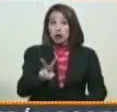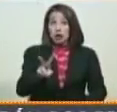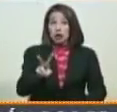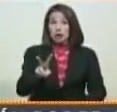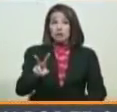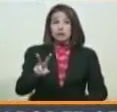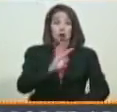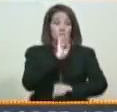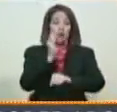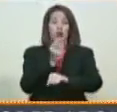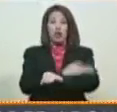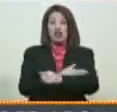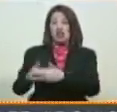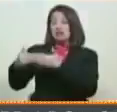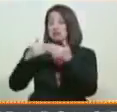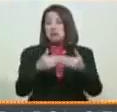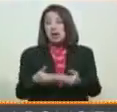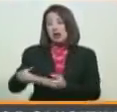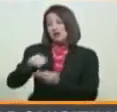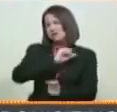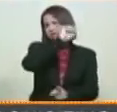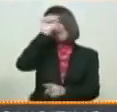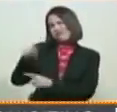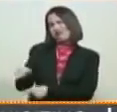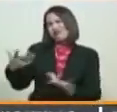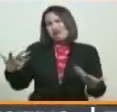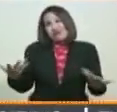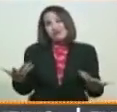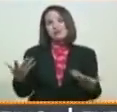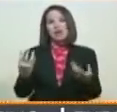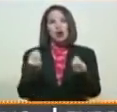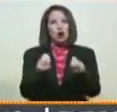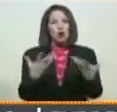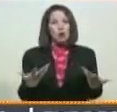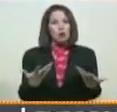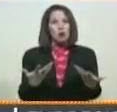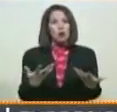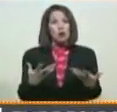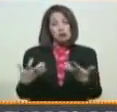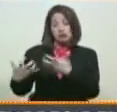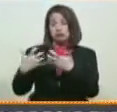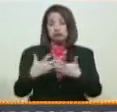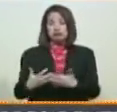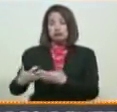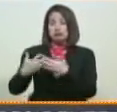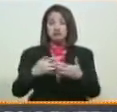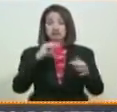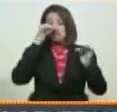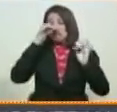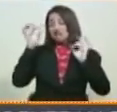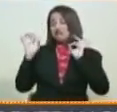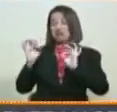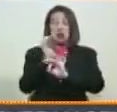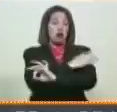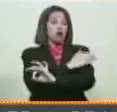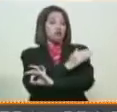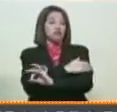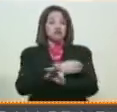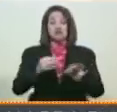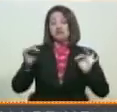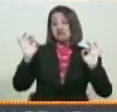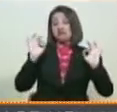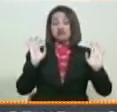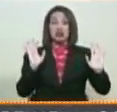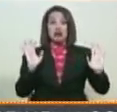poderes fácticos del imperio, de la oligarquía, de las oligarquías, porque no solamente es la oligarquía venezolana, son